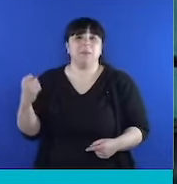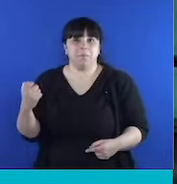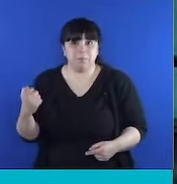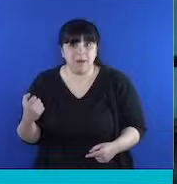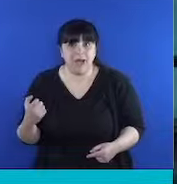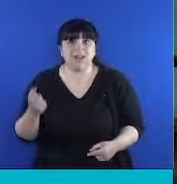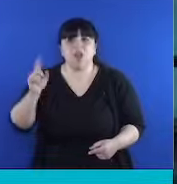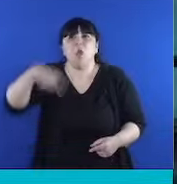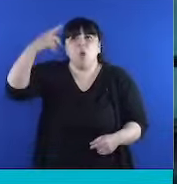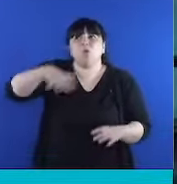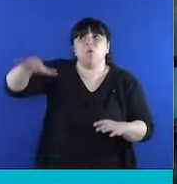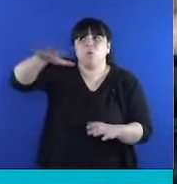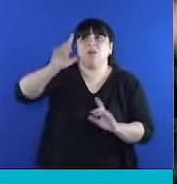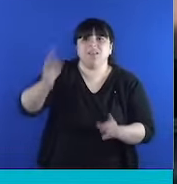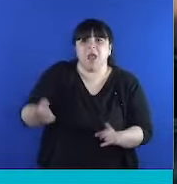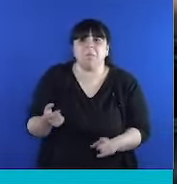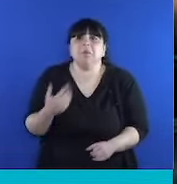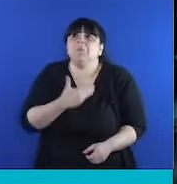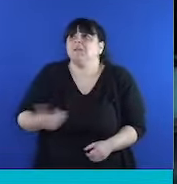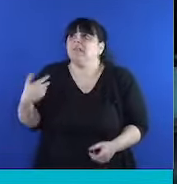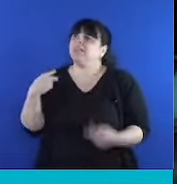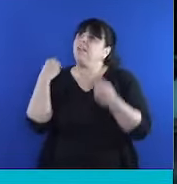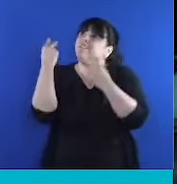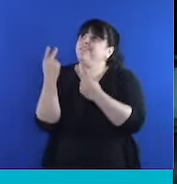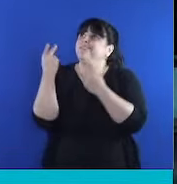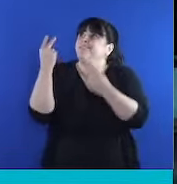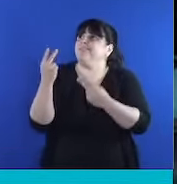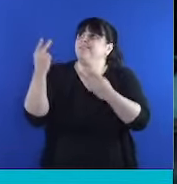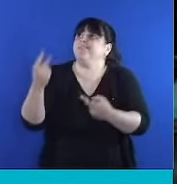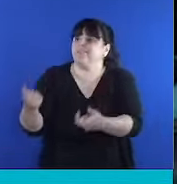que ha pasado en otros lugares. El presidente viaja a recibir